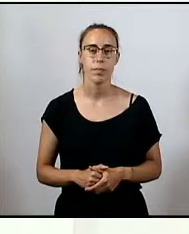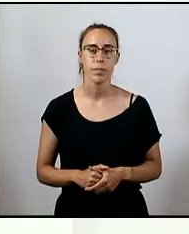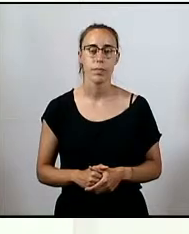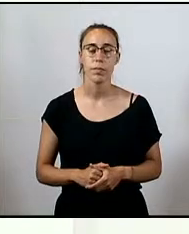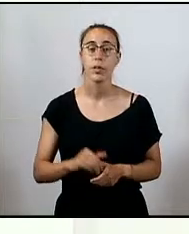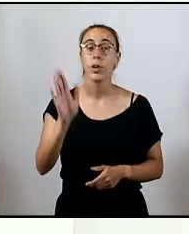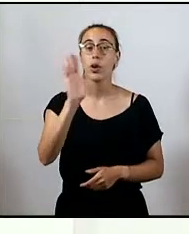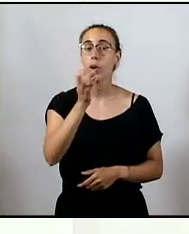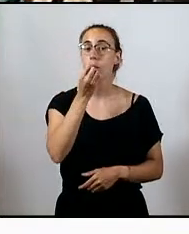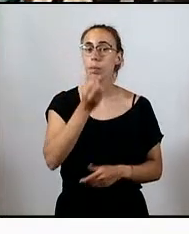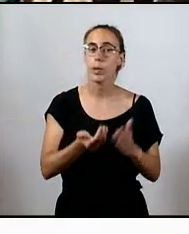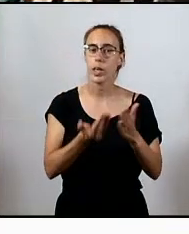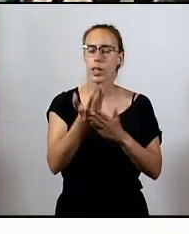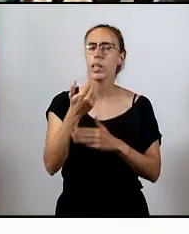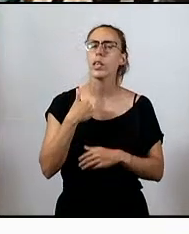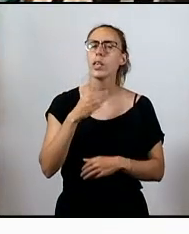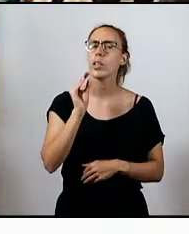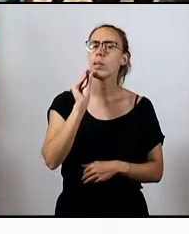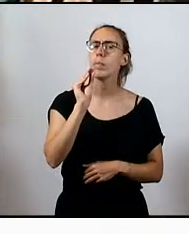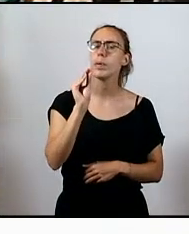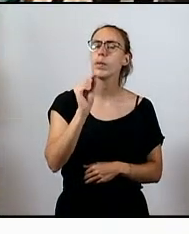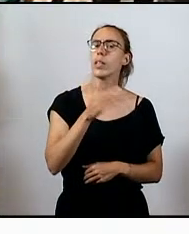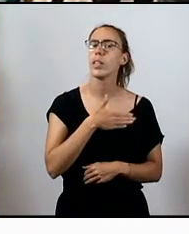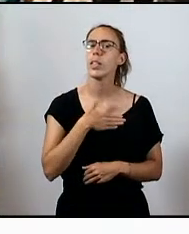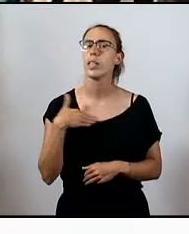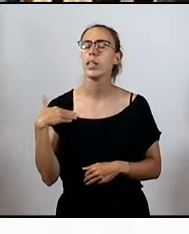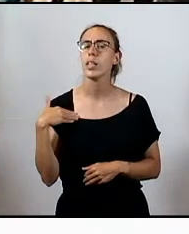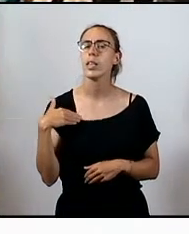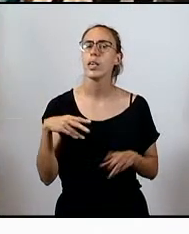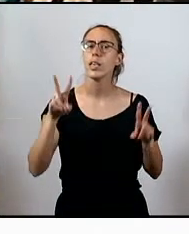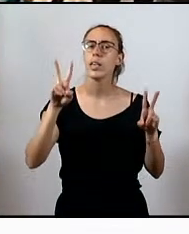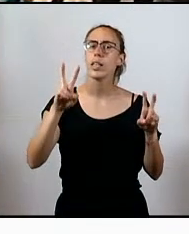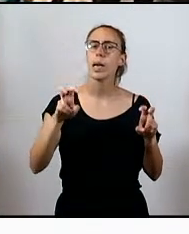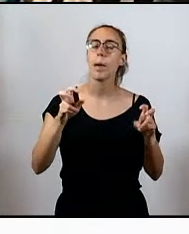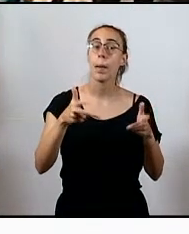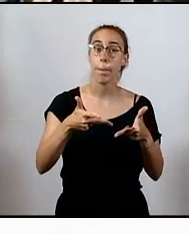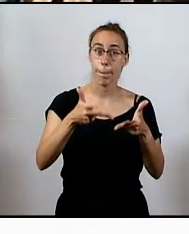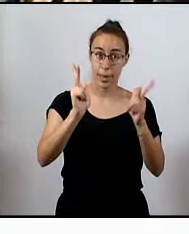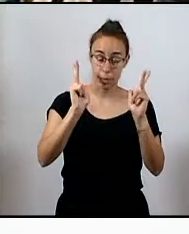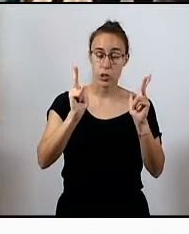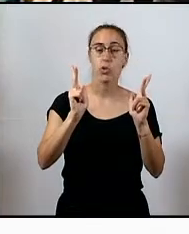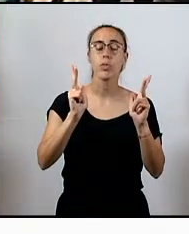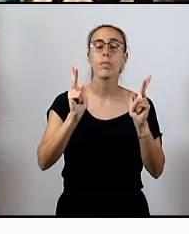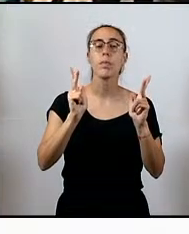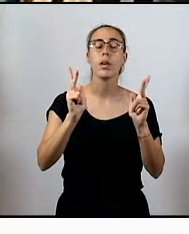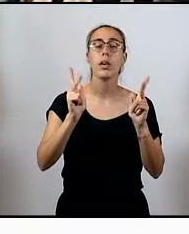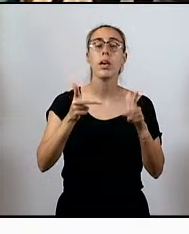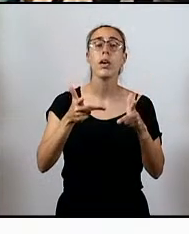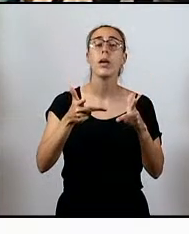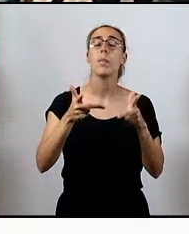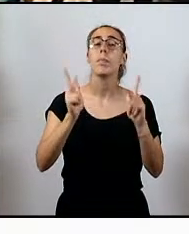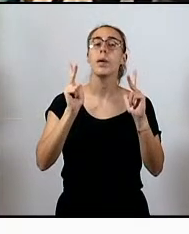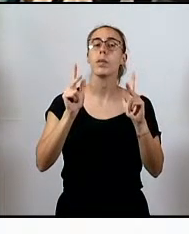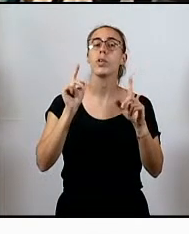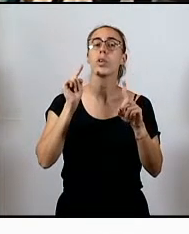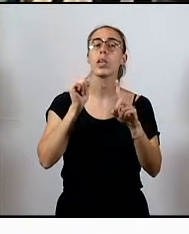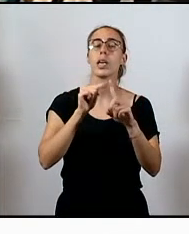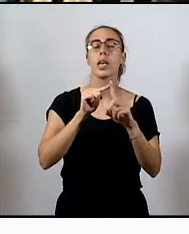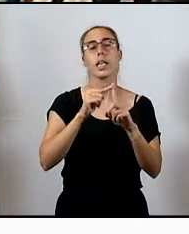Hola, buenos días. Hola. Y yo quería preguntarles por el permiso que se ha concedido de